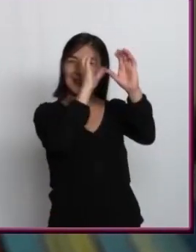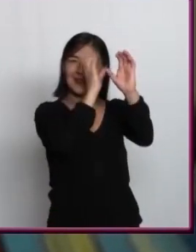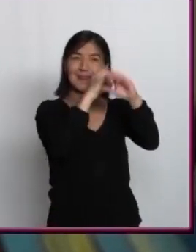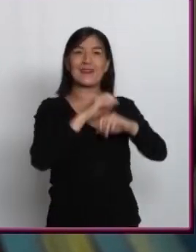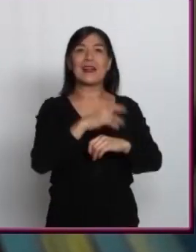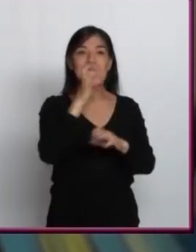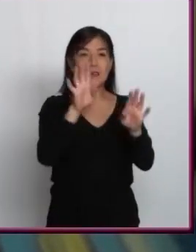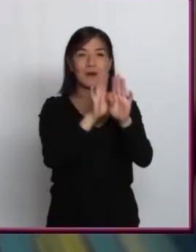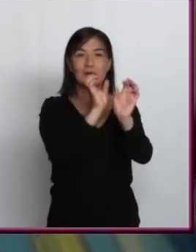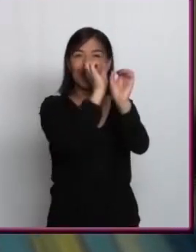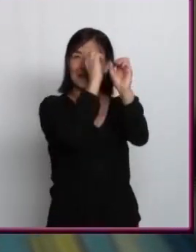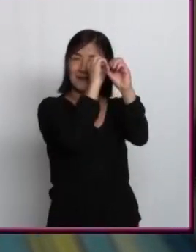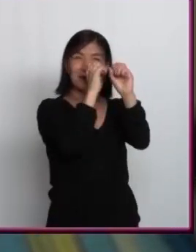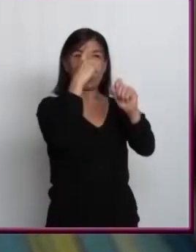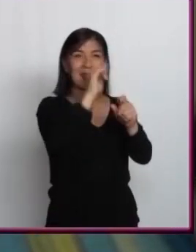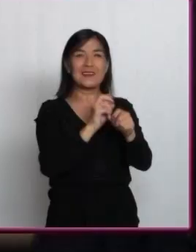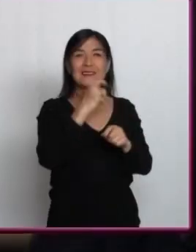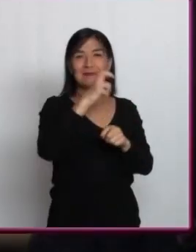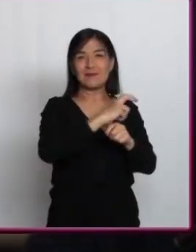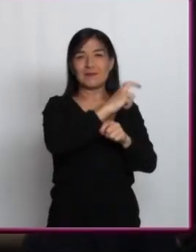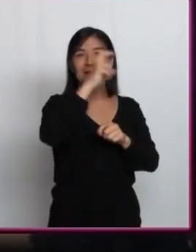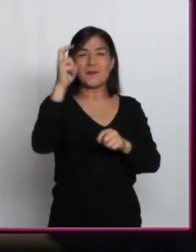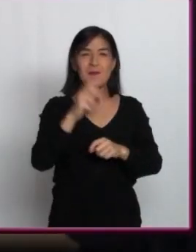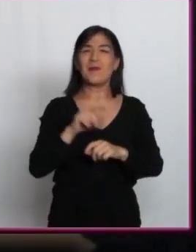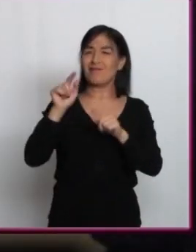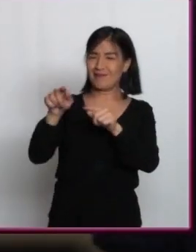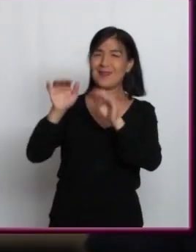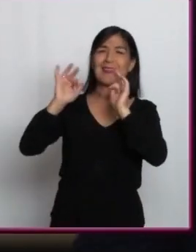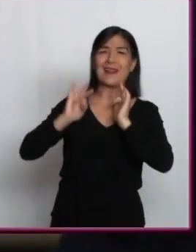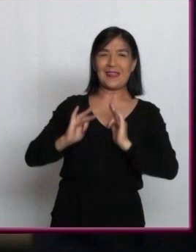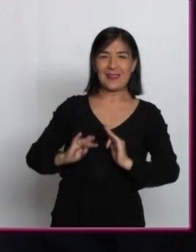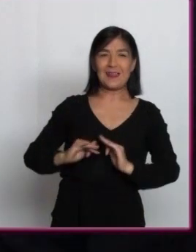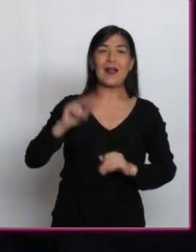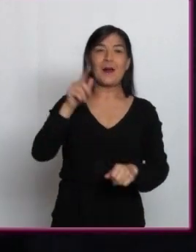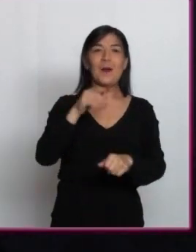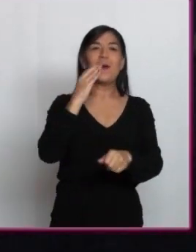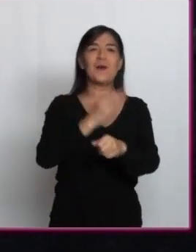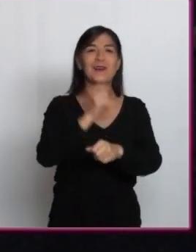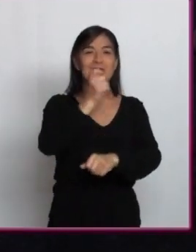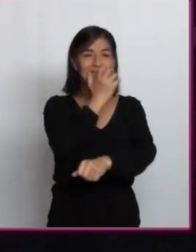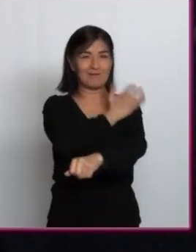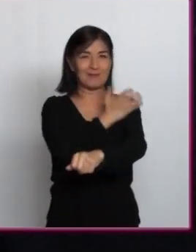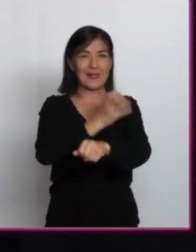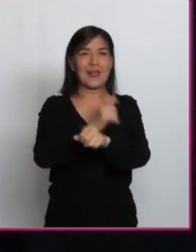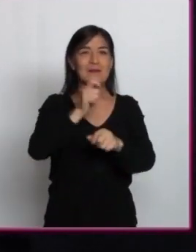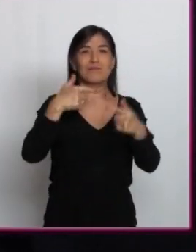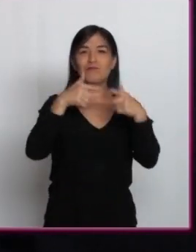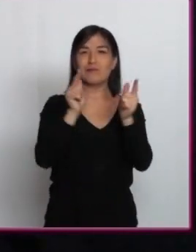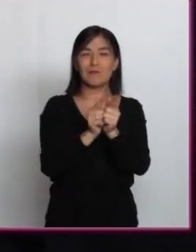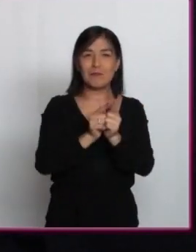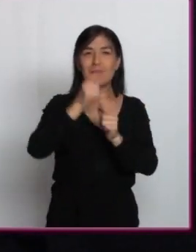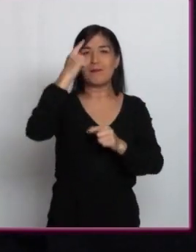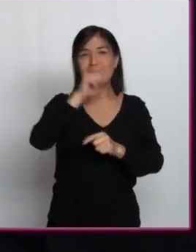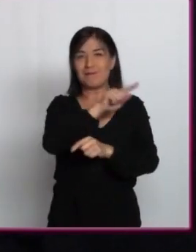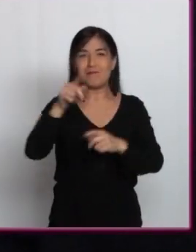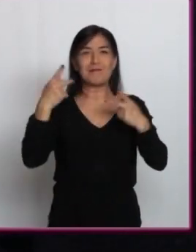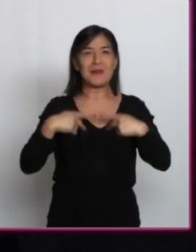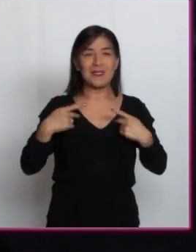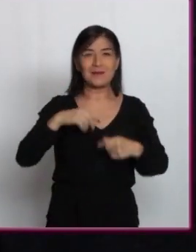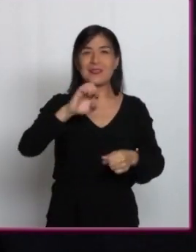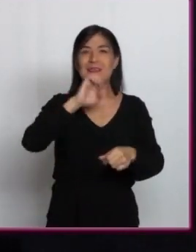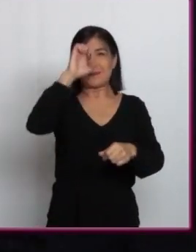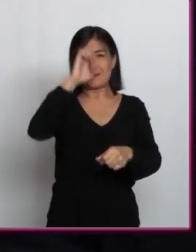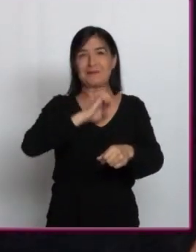una aventura del sueño, pero ¿no nos perderemos? Tú tranquilo, que nos acompañe un grupo de especialistas que nos guiará y ayudará con su